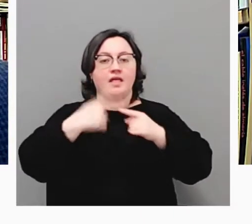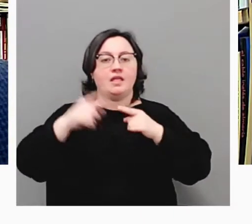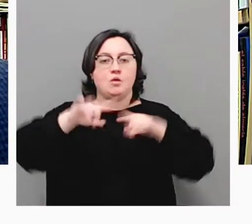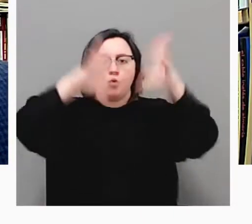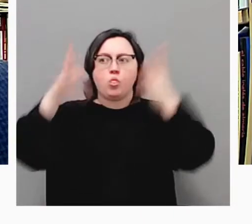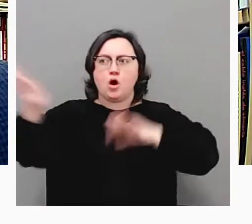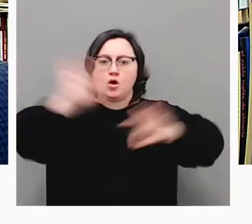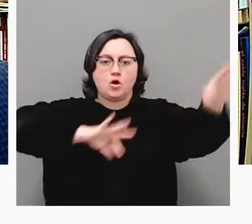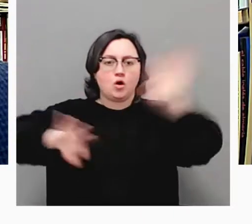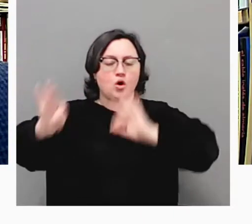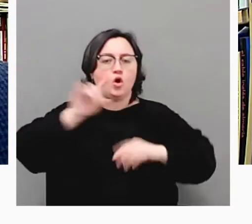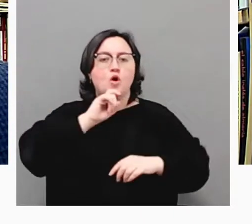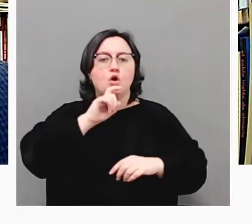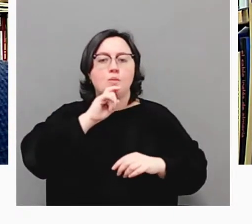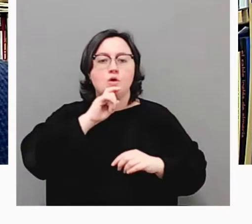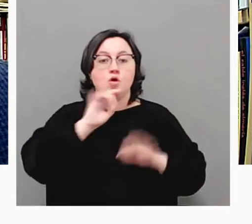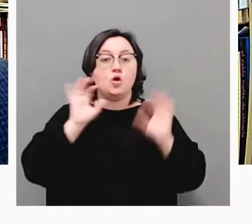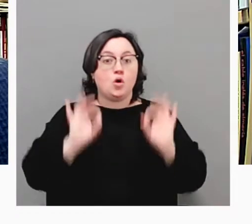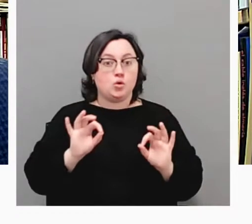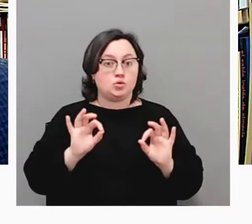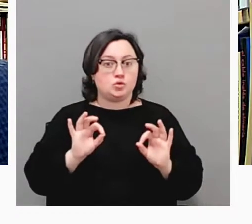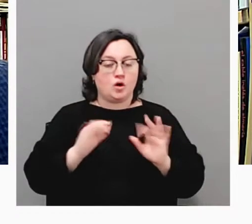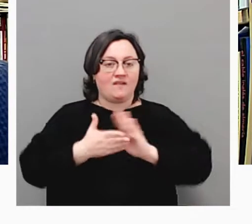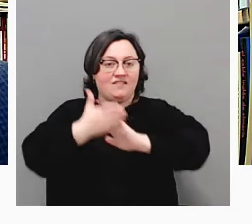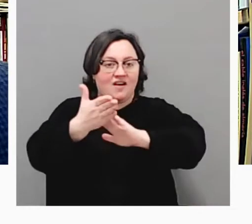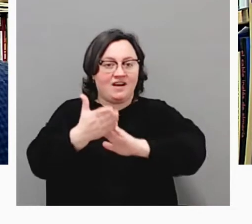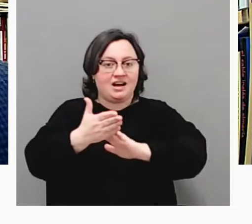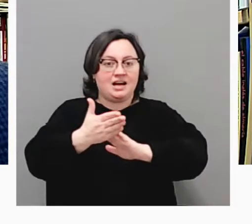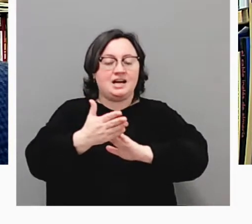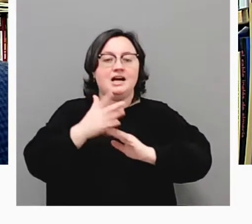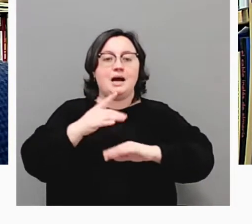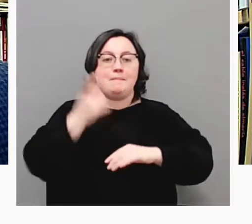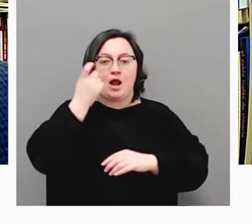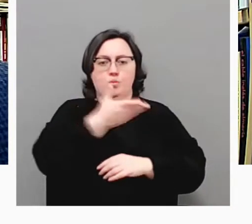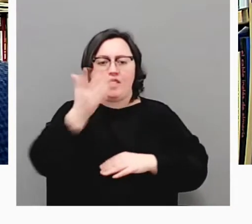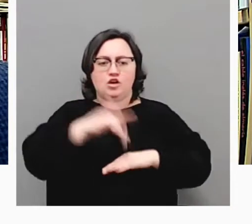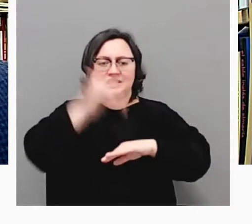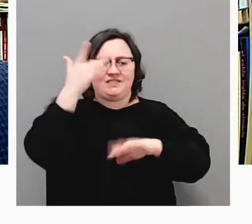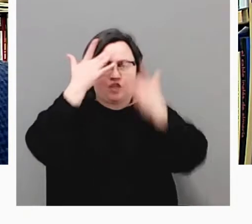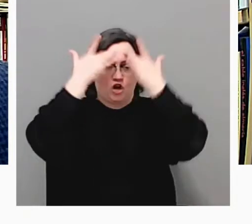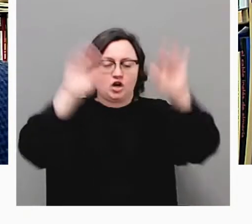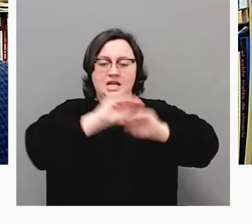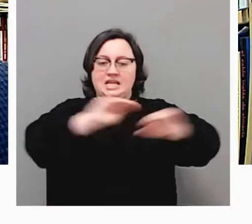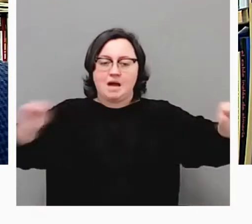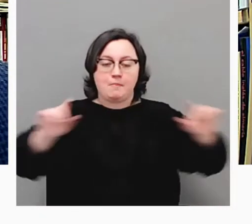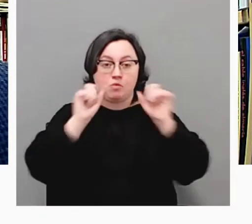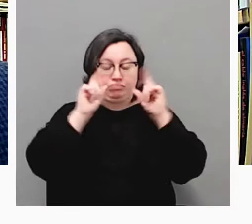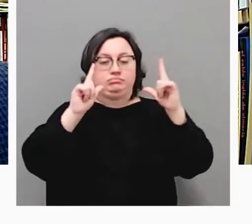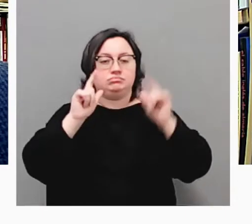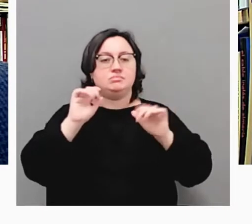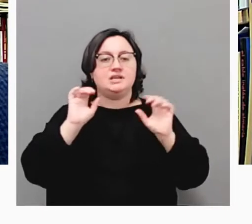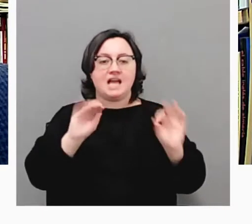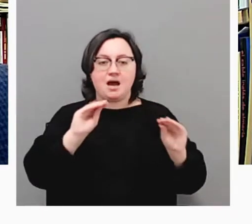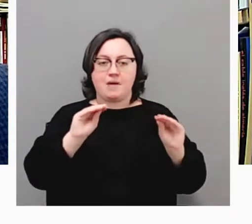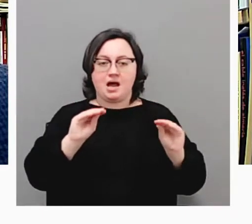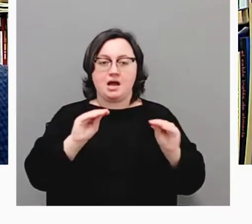mundo y que están encaminados precisamente a sensibilizar a mi alumnado y de alguna forma abrirle los ojos sobre todo lo que se puede